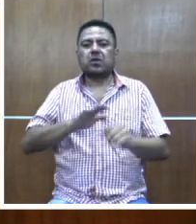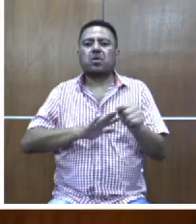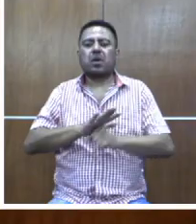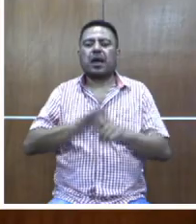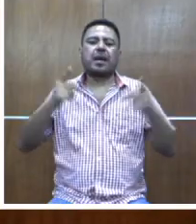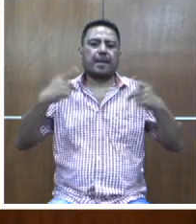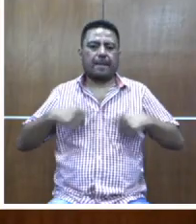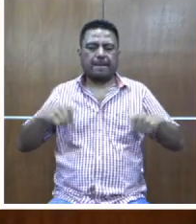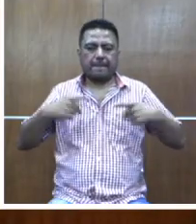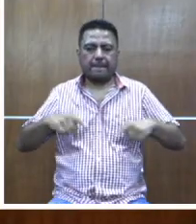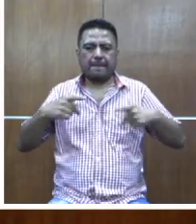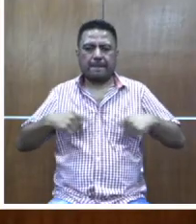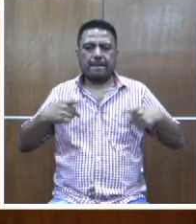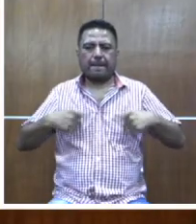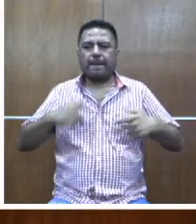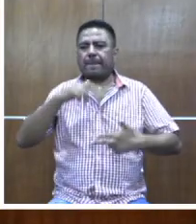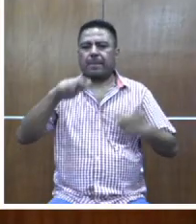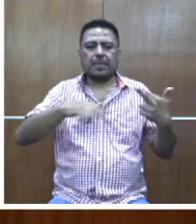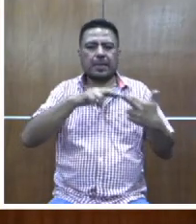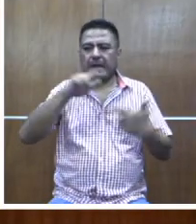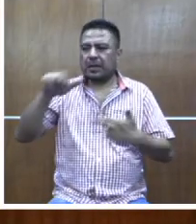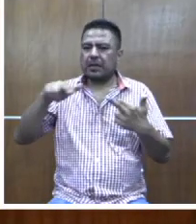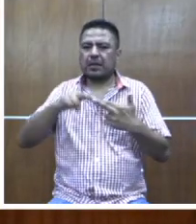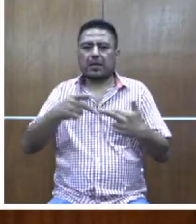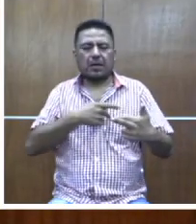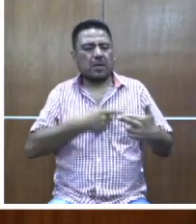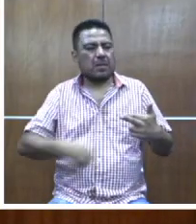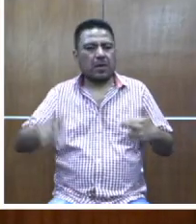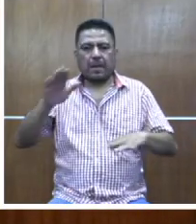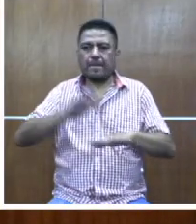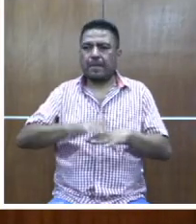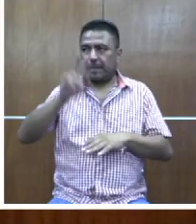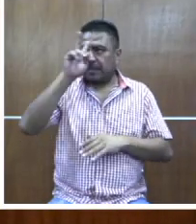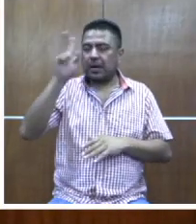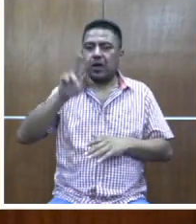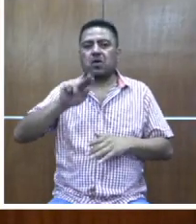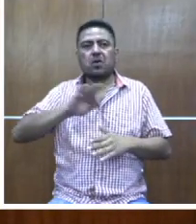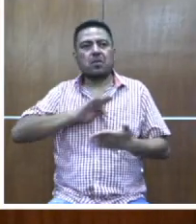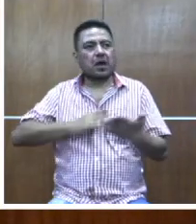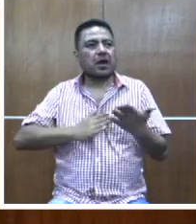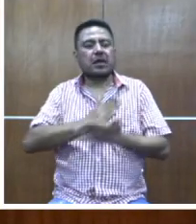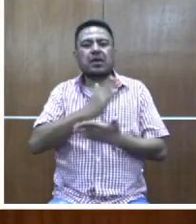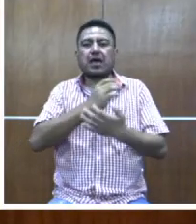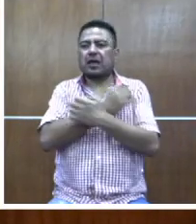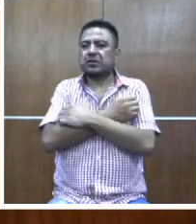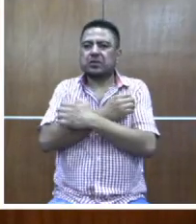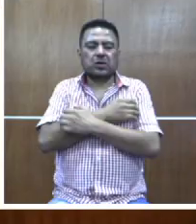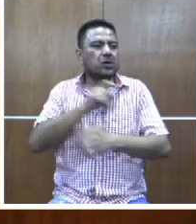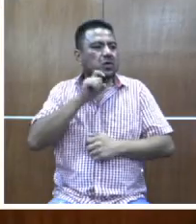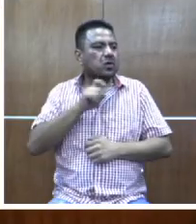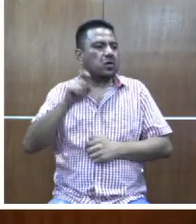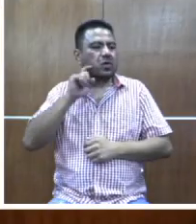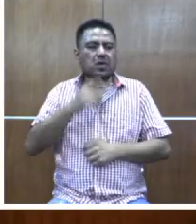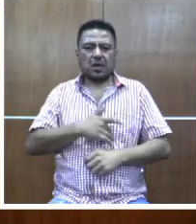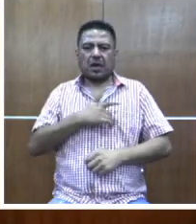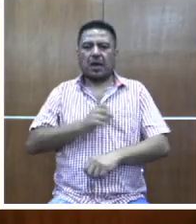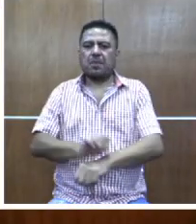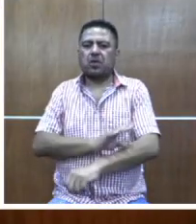nuestra población en algunas zonas viven en pobreza extrema, sin acceso a educación sexual ni